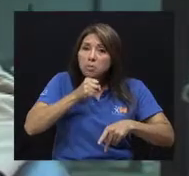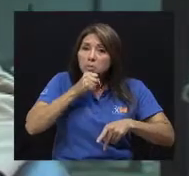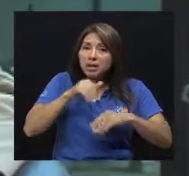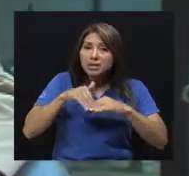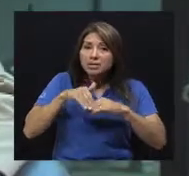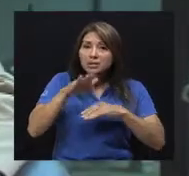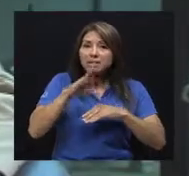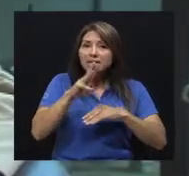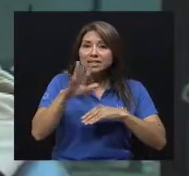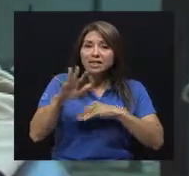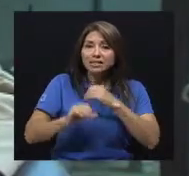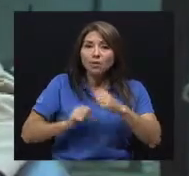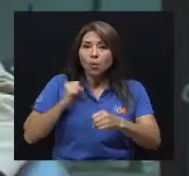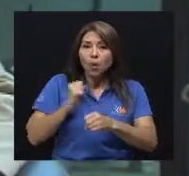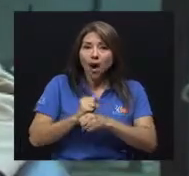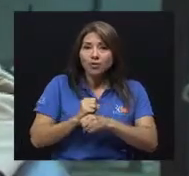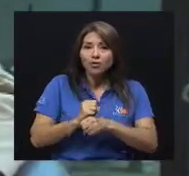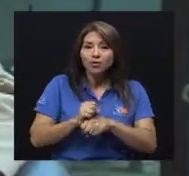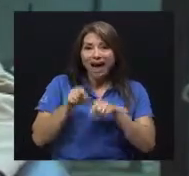de las arterias, el